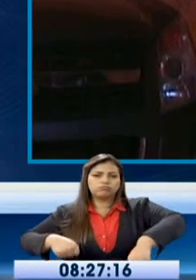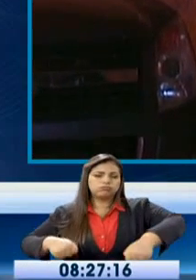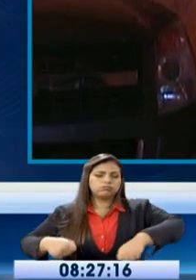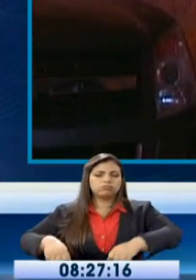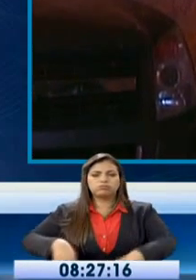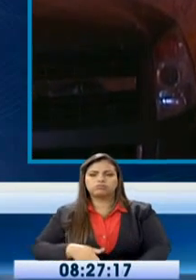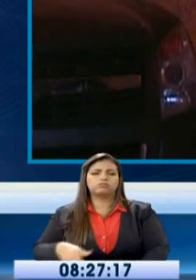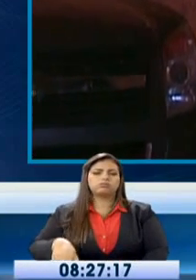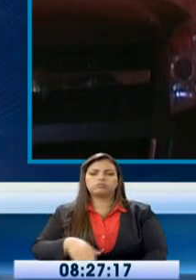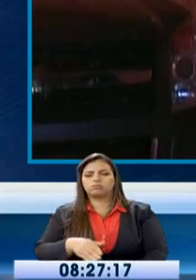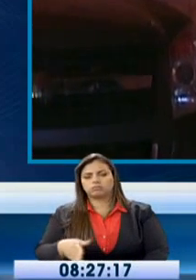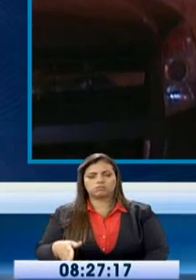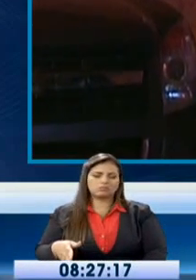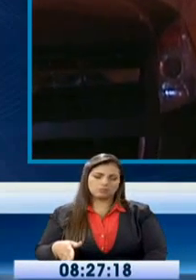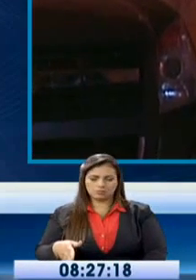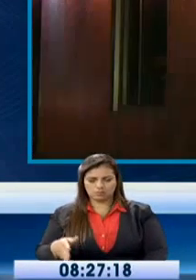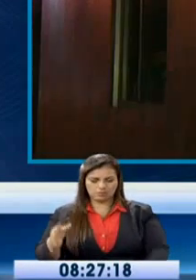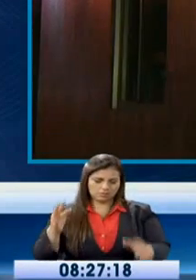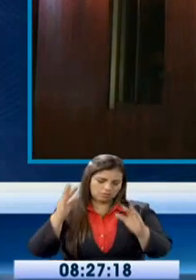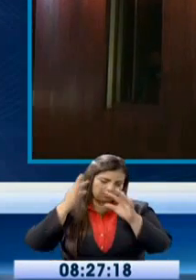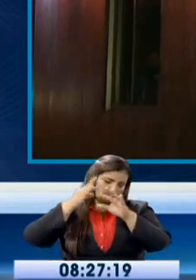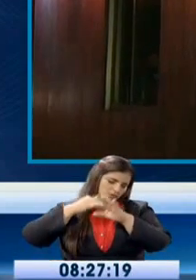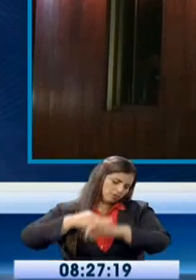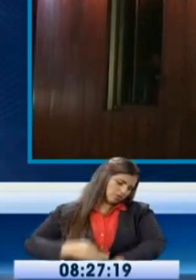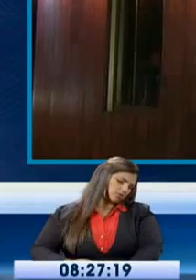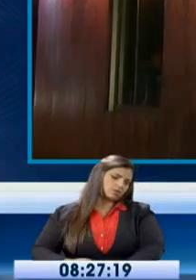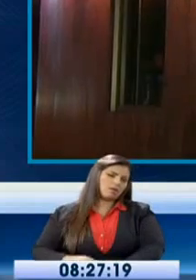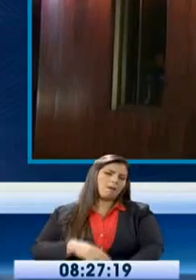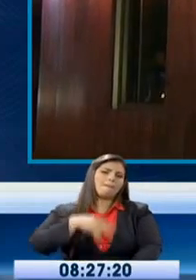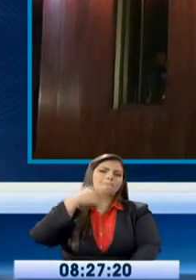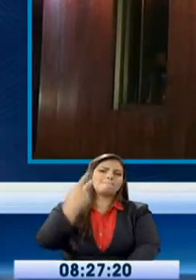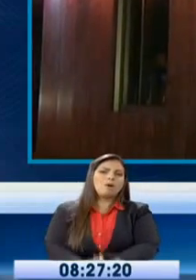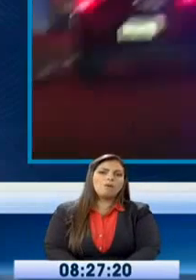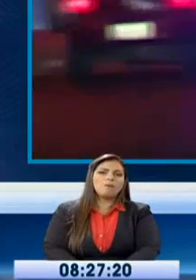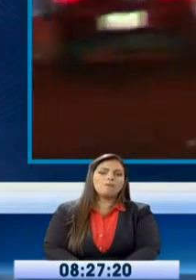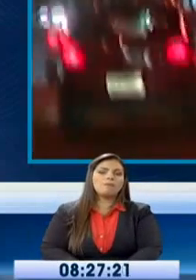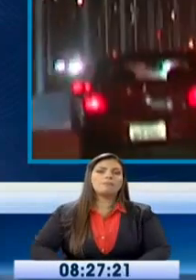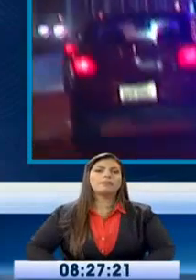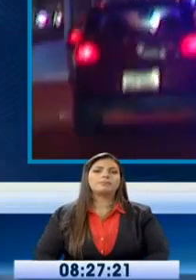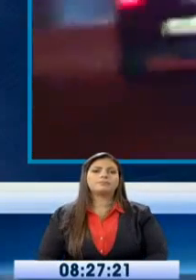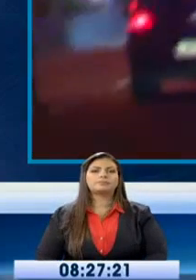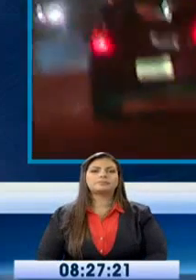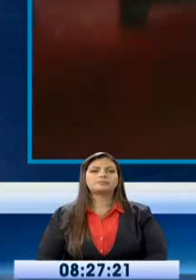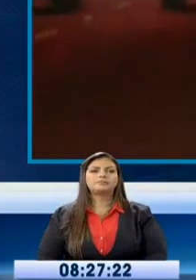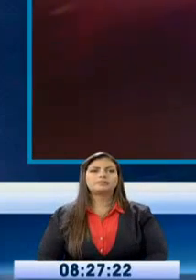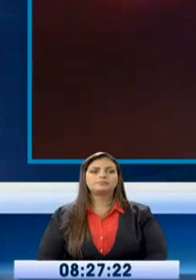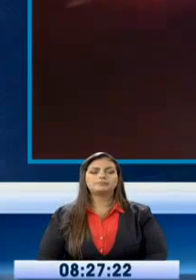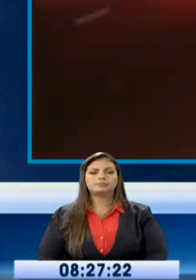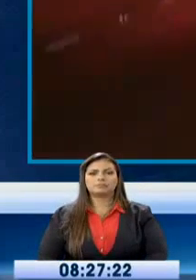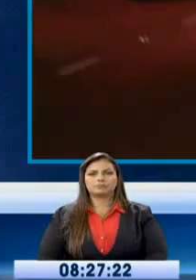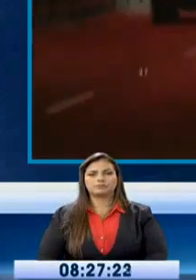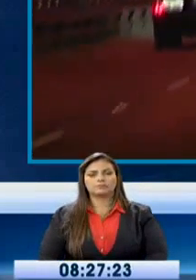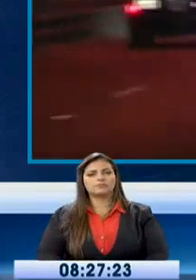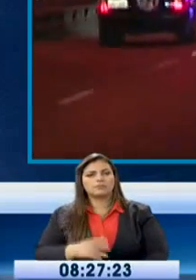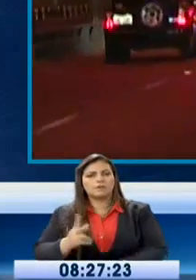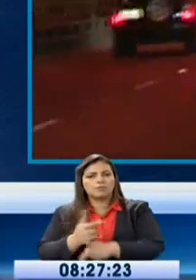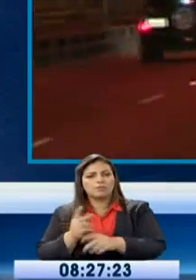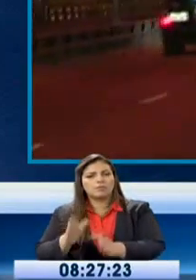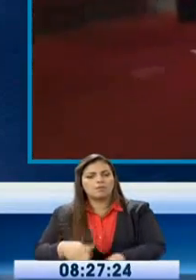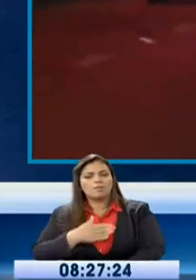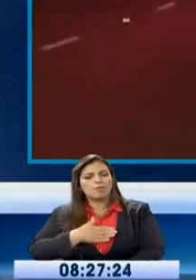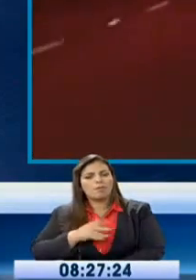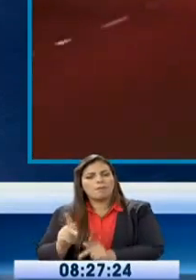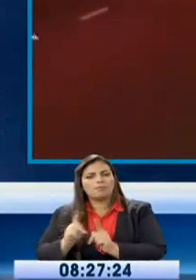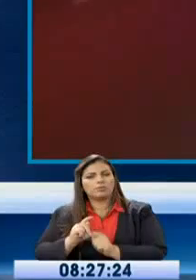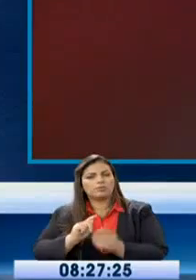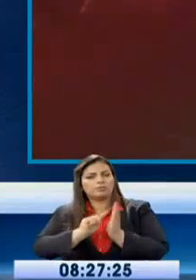la vida. ¿Ya? Pero de ahí, la otra advertencia que vale la pena señalar, señor productor, permítame 10 segundos más. Que no